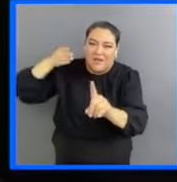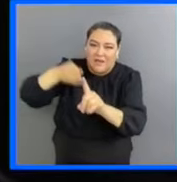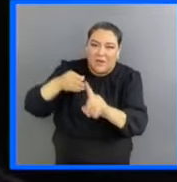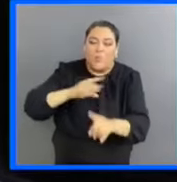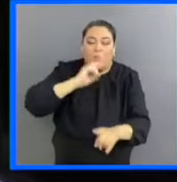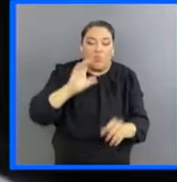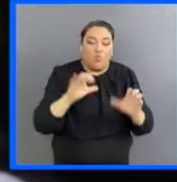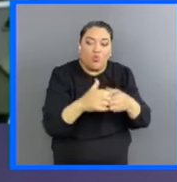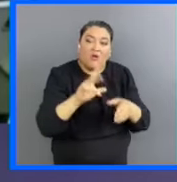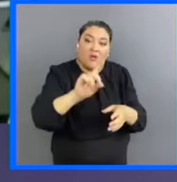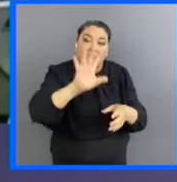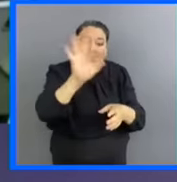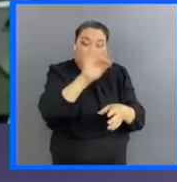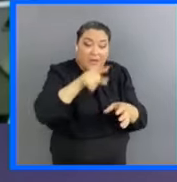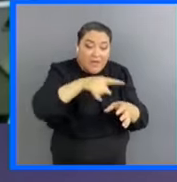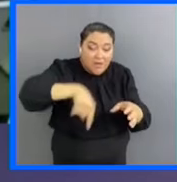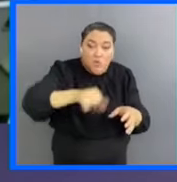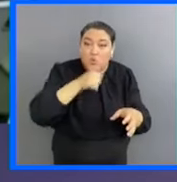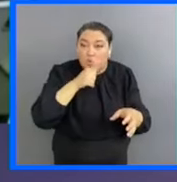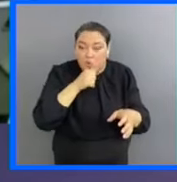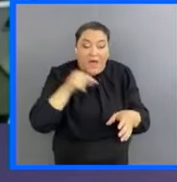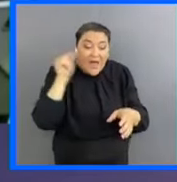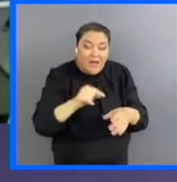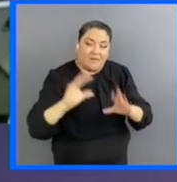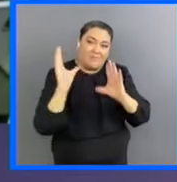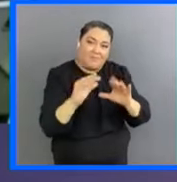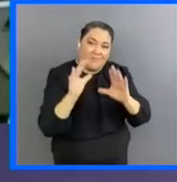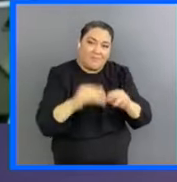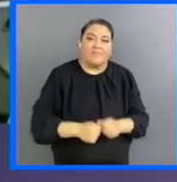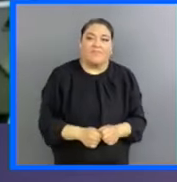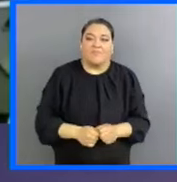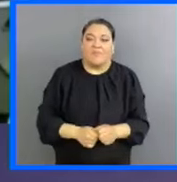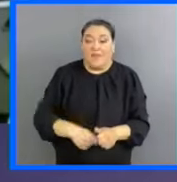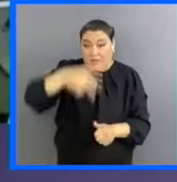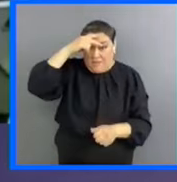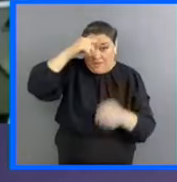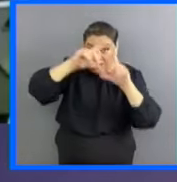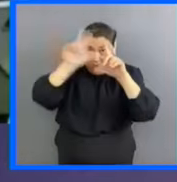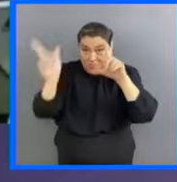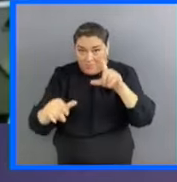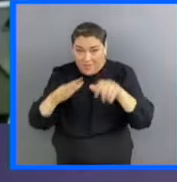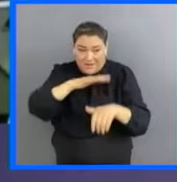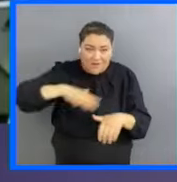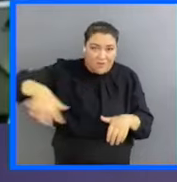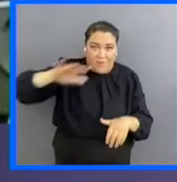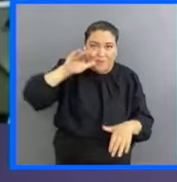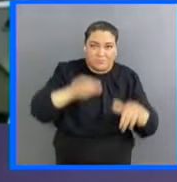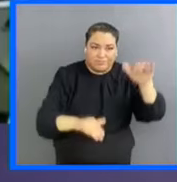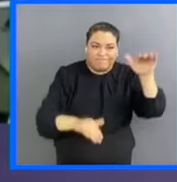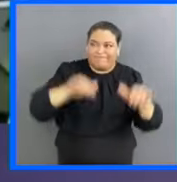35% restante. La sociedad mexicana es la más desigual, junto con otras